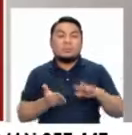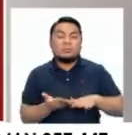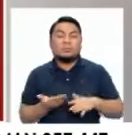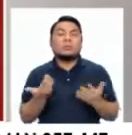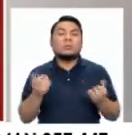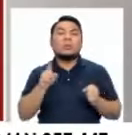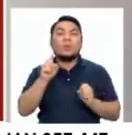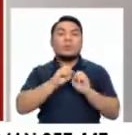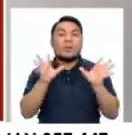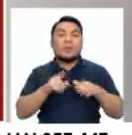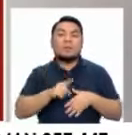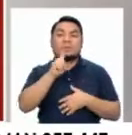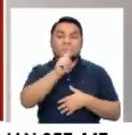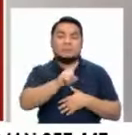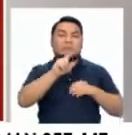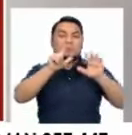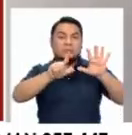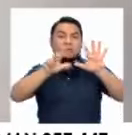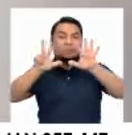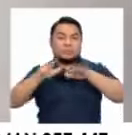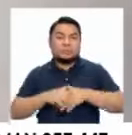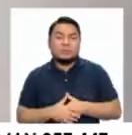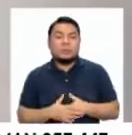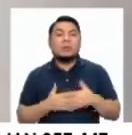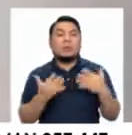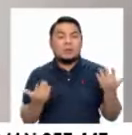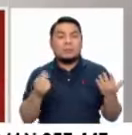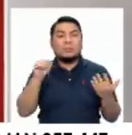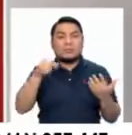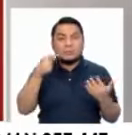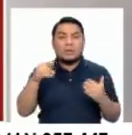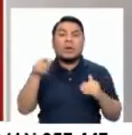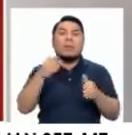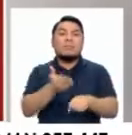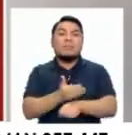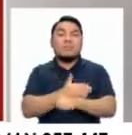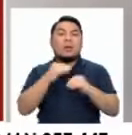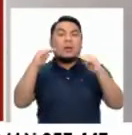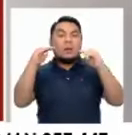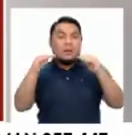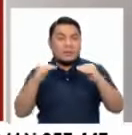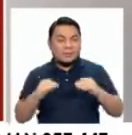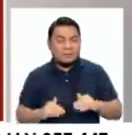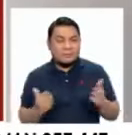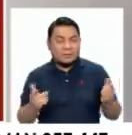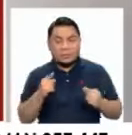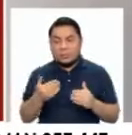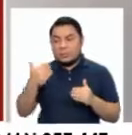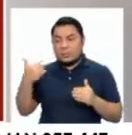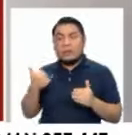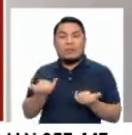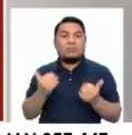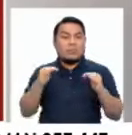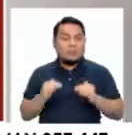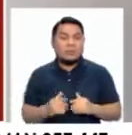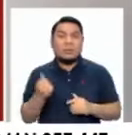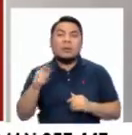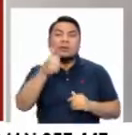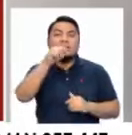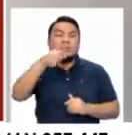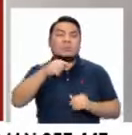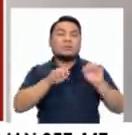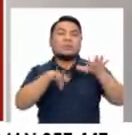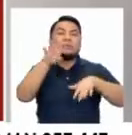día fueron 178, una cifra que ha disminuido respecto al día anterior.